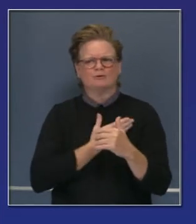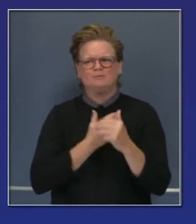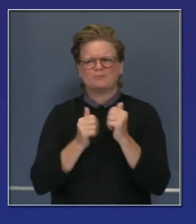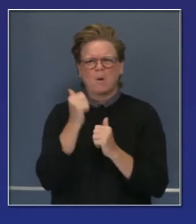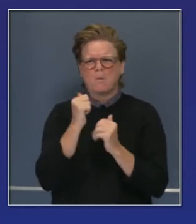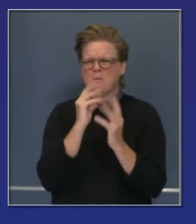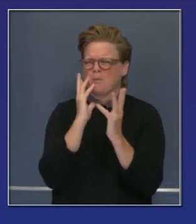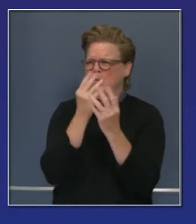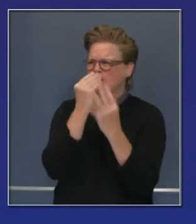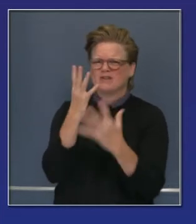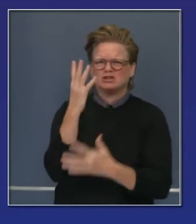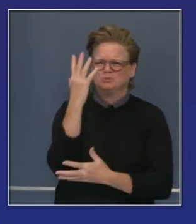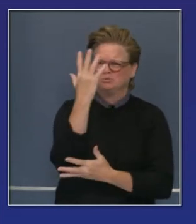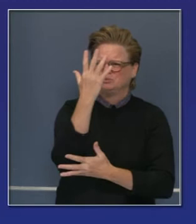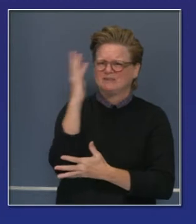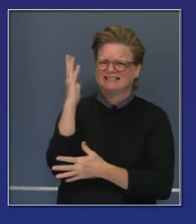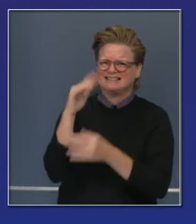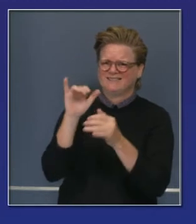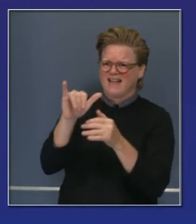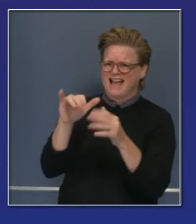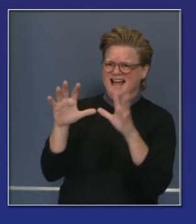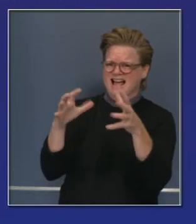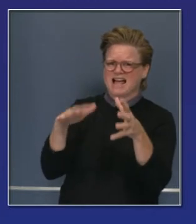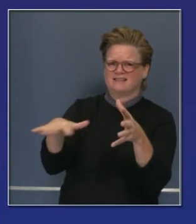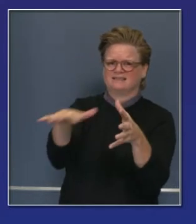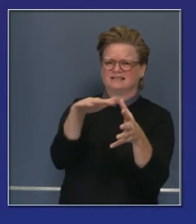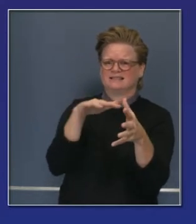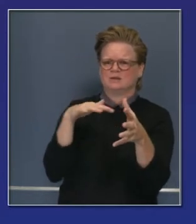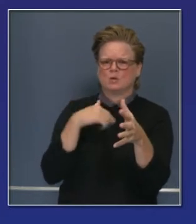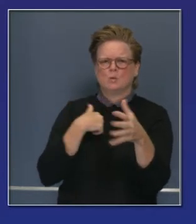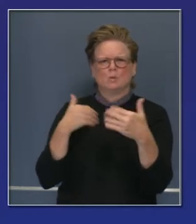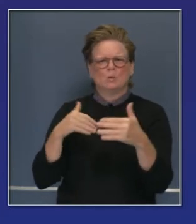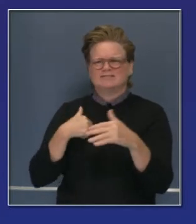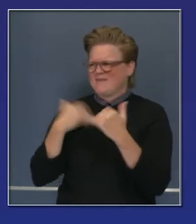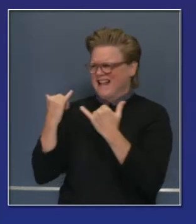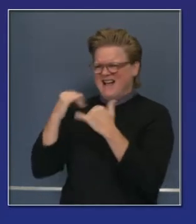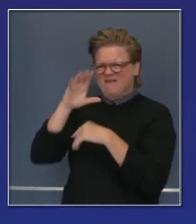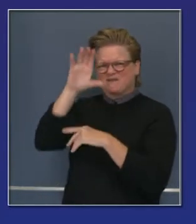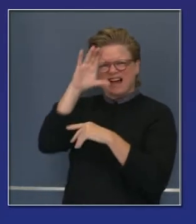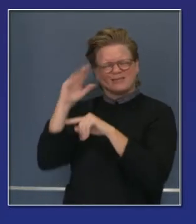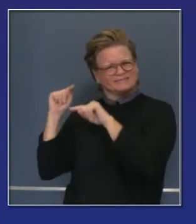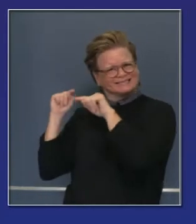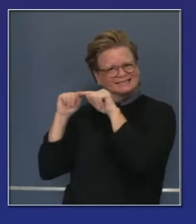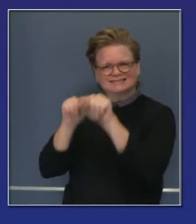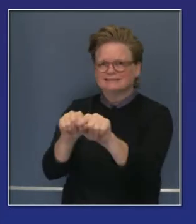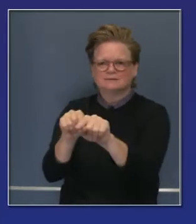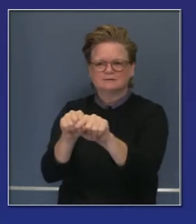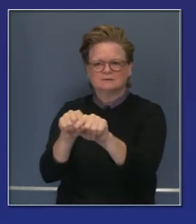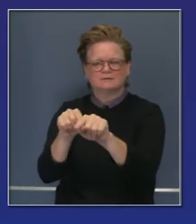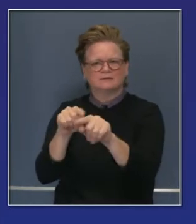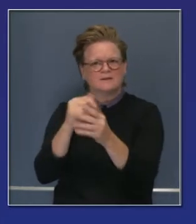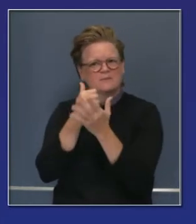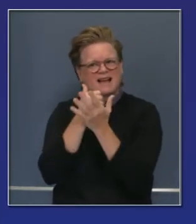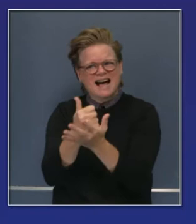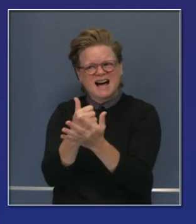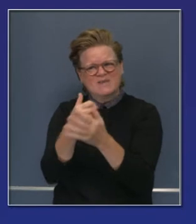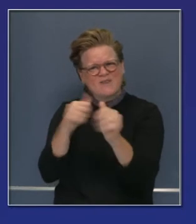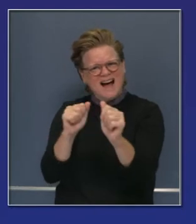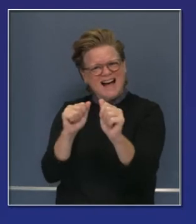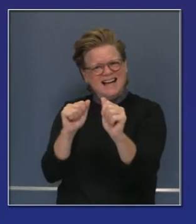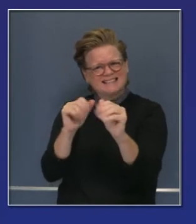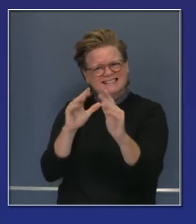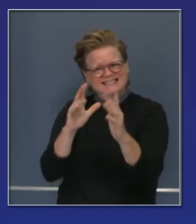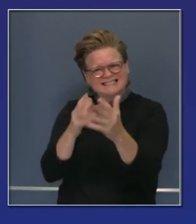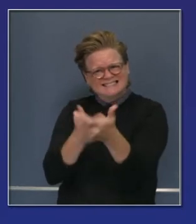más majestuosos del planeta, lastimosamente. Y estamos dedicando recursos a eso, seguiremos